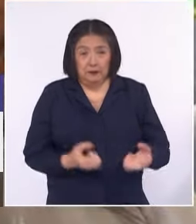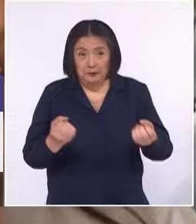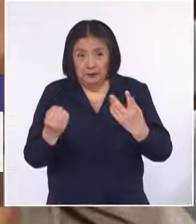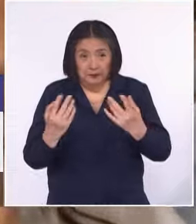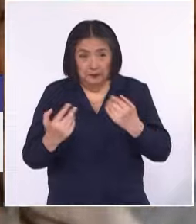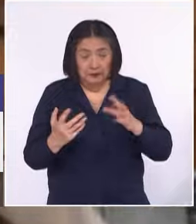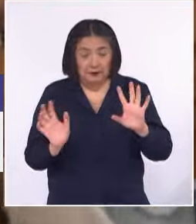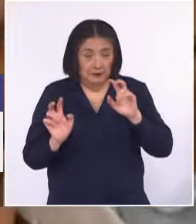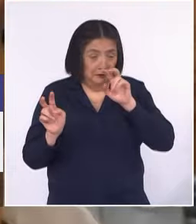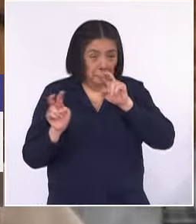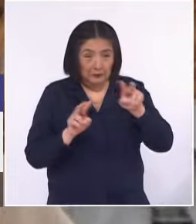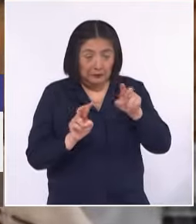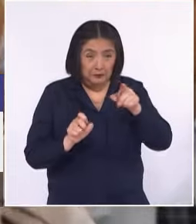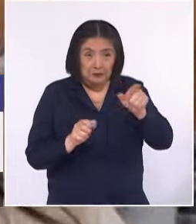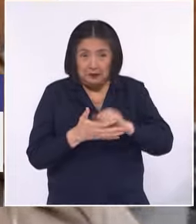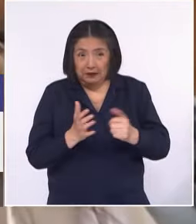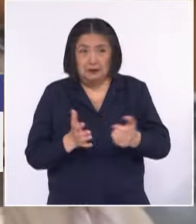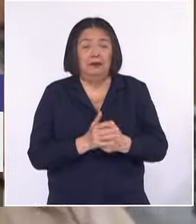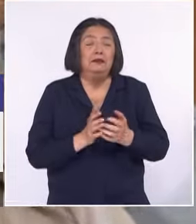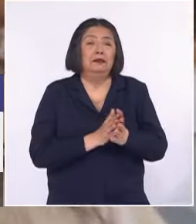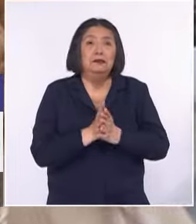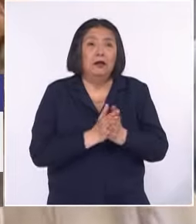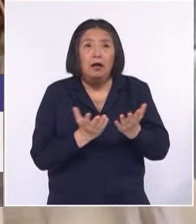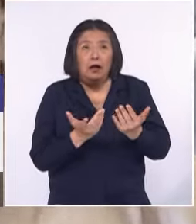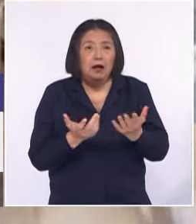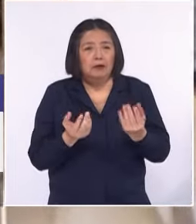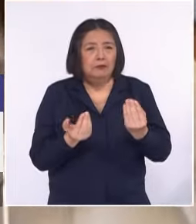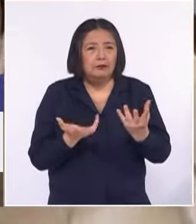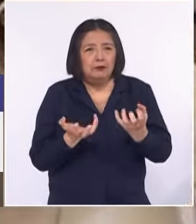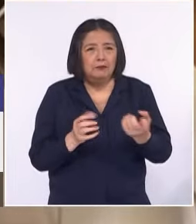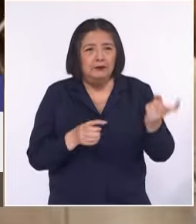Cuéntanos, cuando viste la convocatoria, ¿cómo así te animaste a participar?